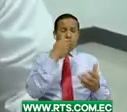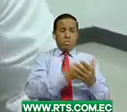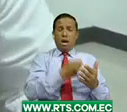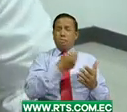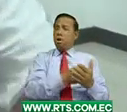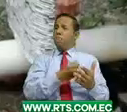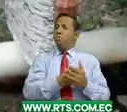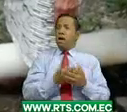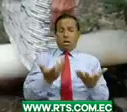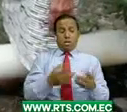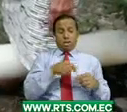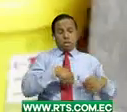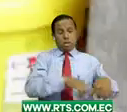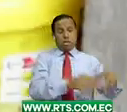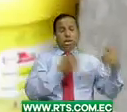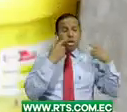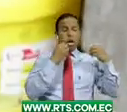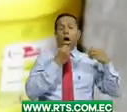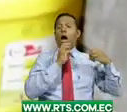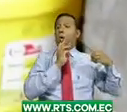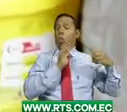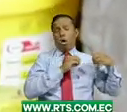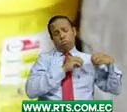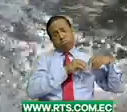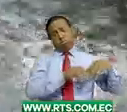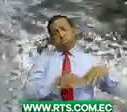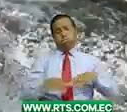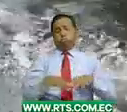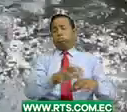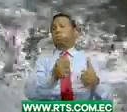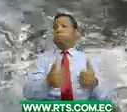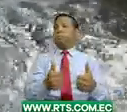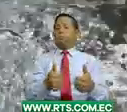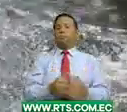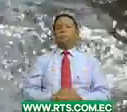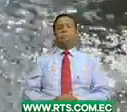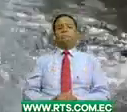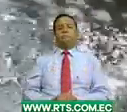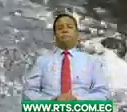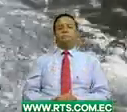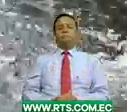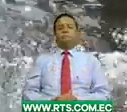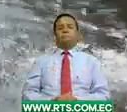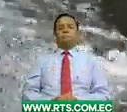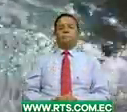dando agua. Con cámaras, Eduardo García, desde la provincia de Manabí, informó Wendy Delgado.